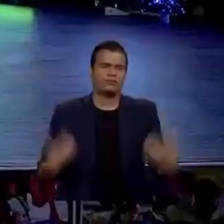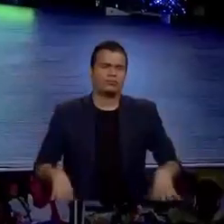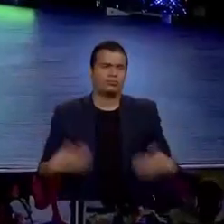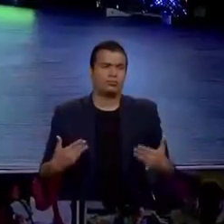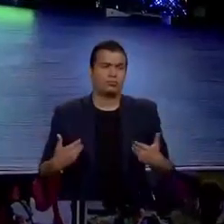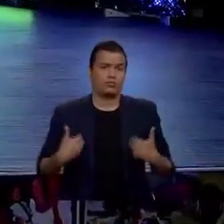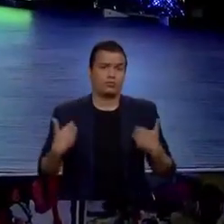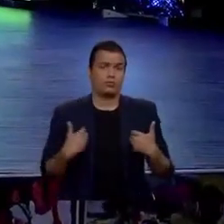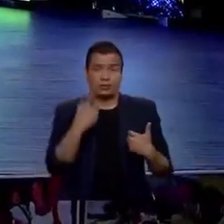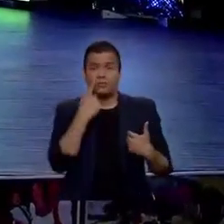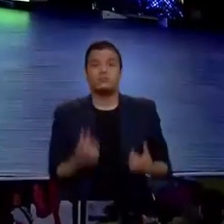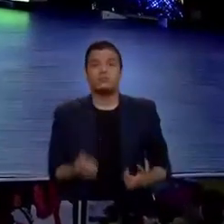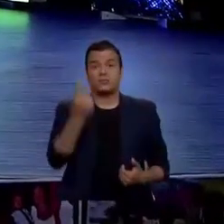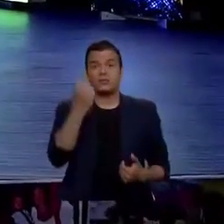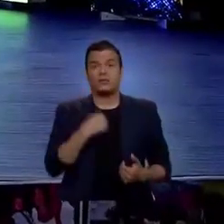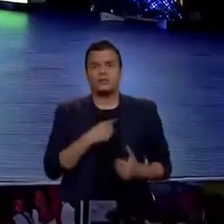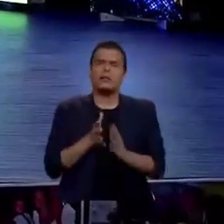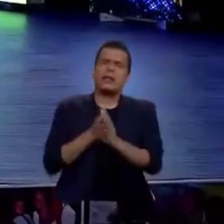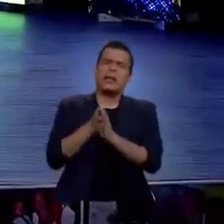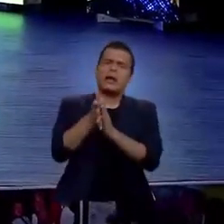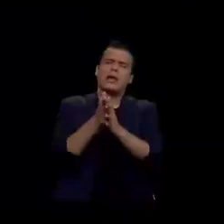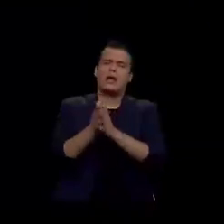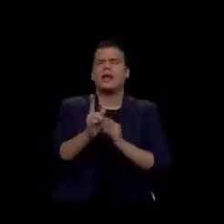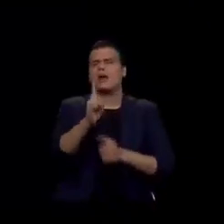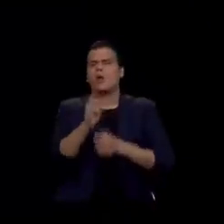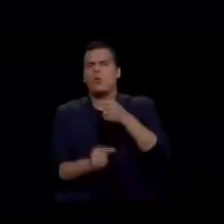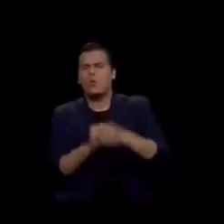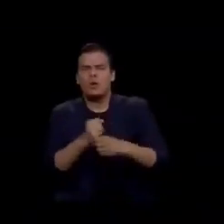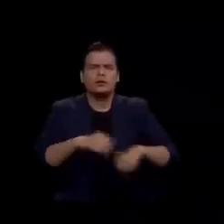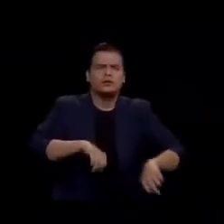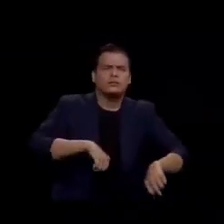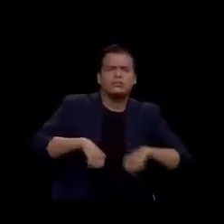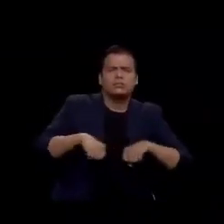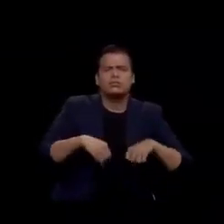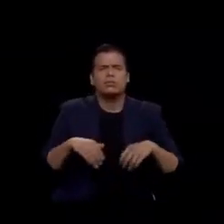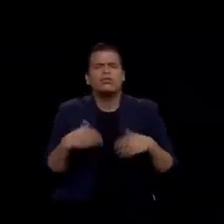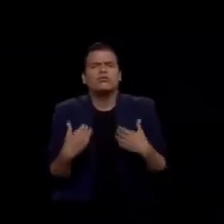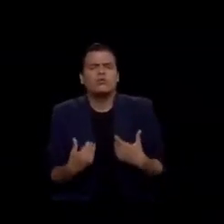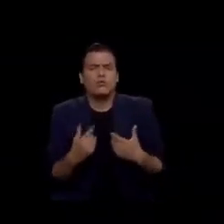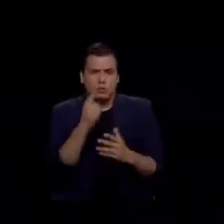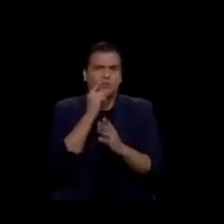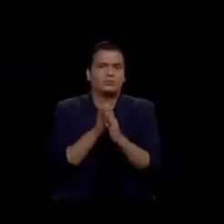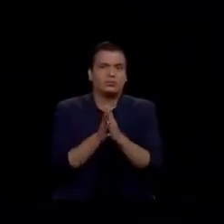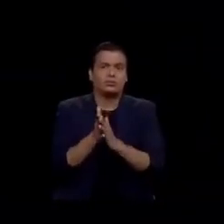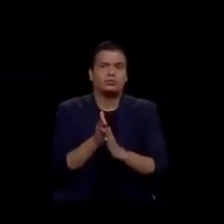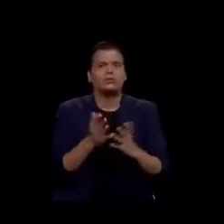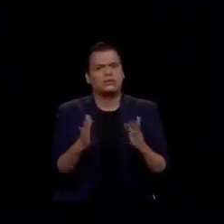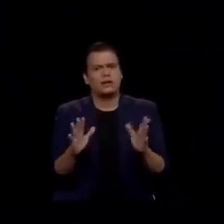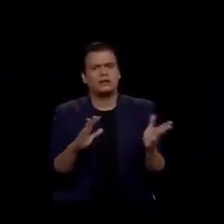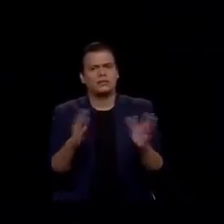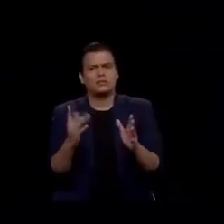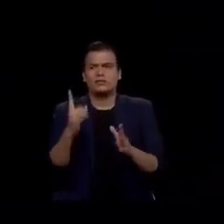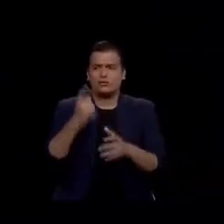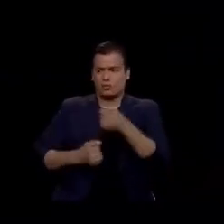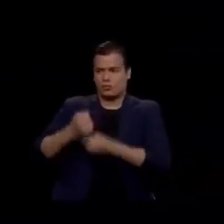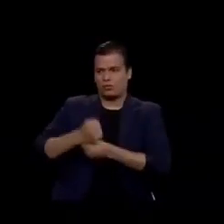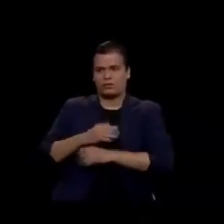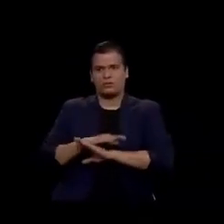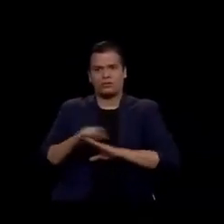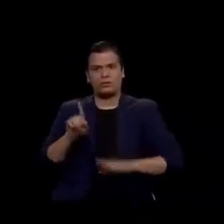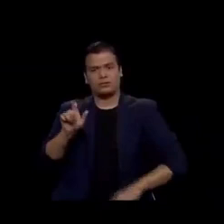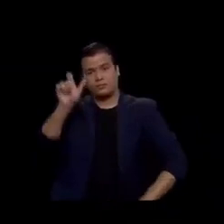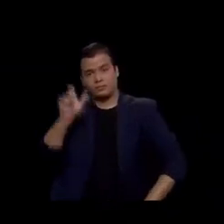es nuestra primera rendición de cuentas y quiero compartir con ustedes que hace más de un año cuando el presidente eduqué pues nos llamó y nos